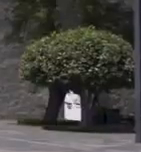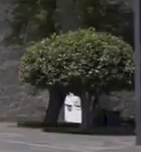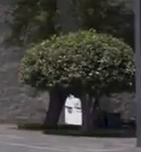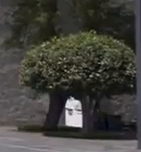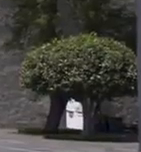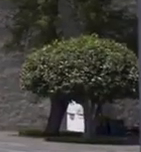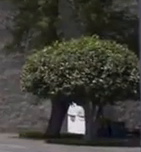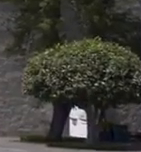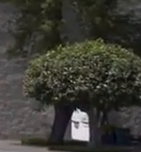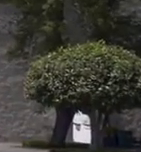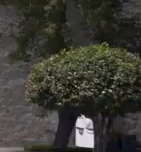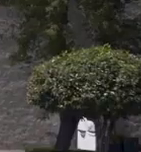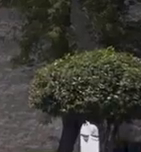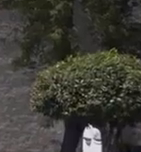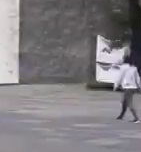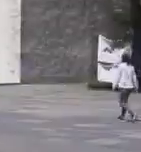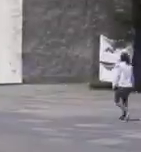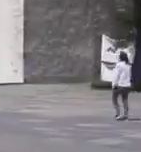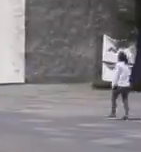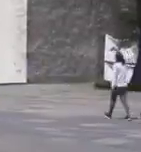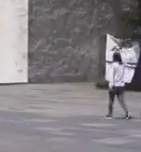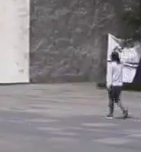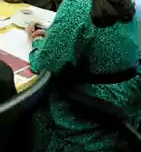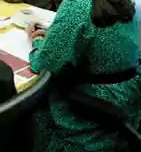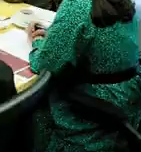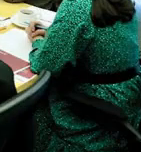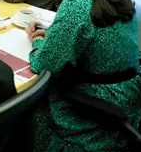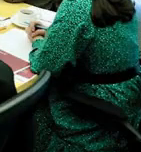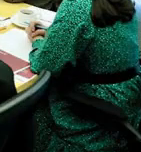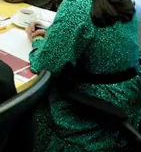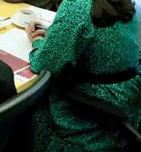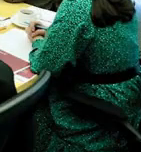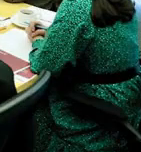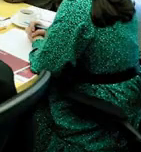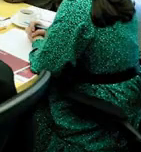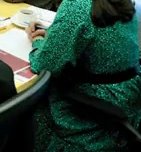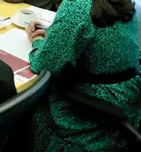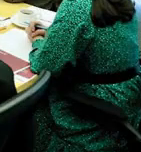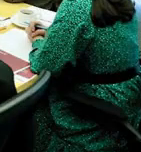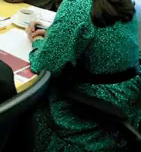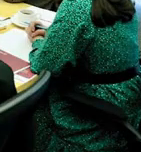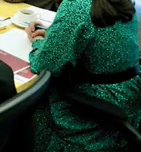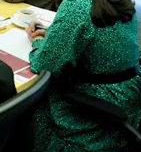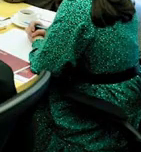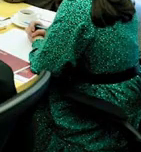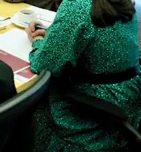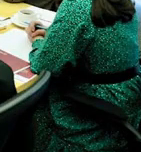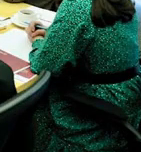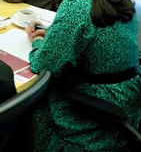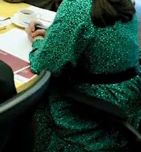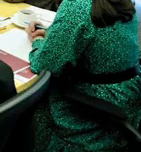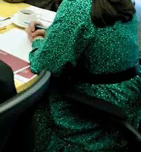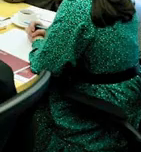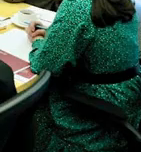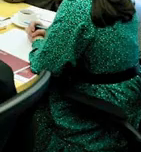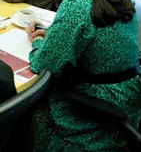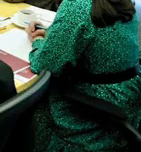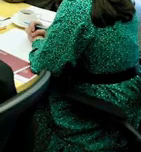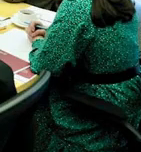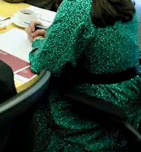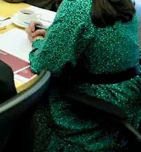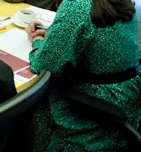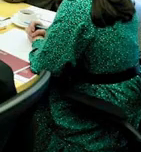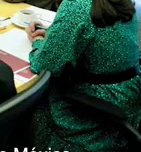eso fue lo que dije, pues tengo que conocerlas ya. Siguiendo la instrucción del presidente y para entender el tema de manera